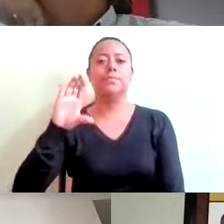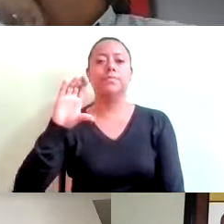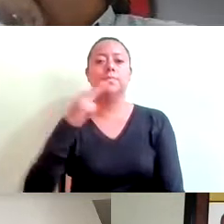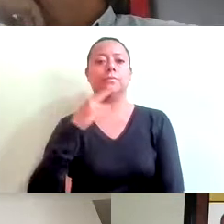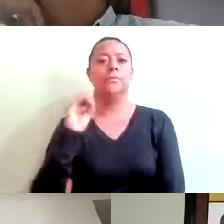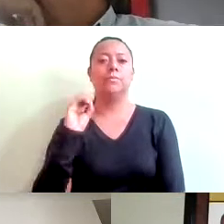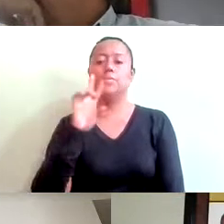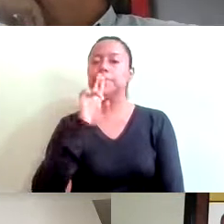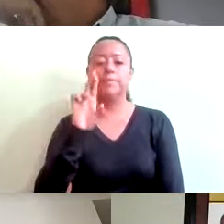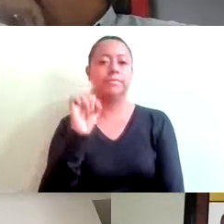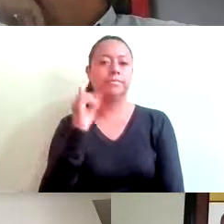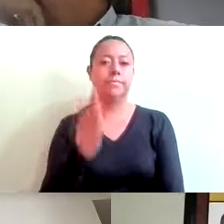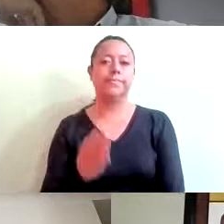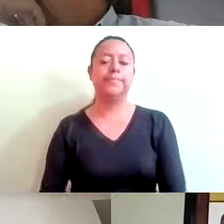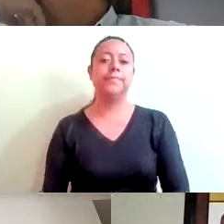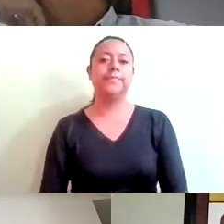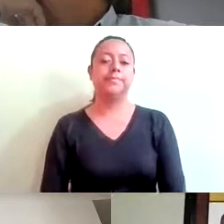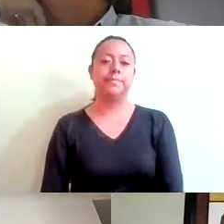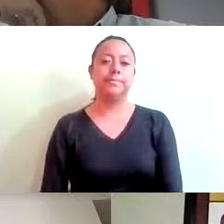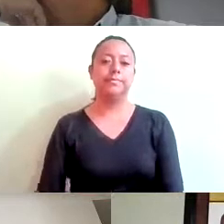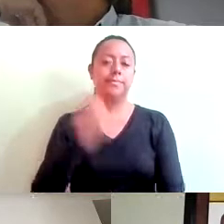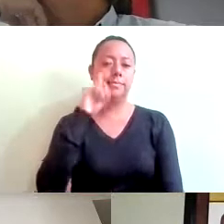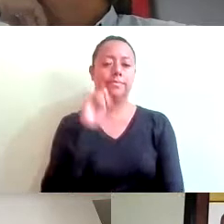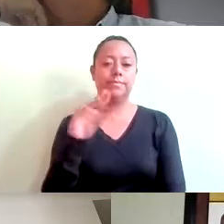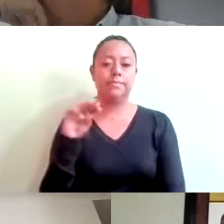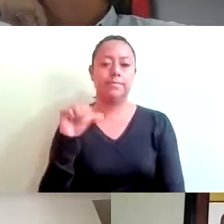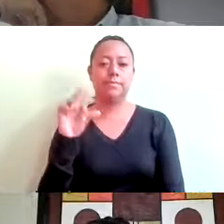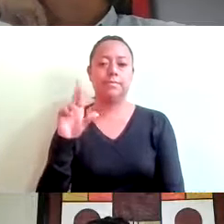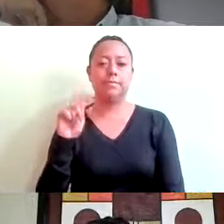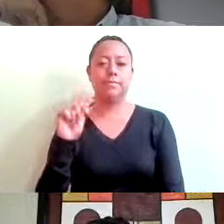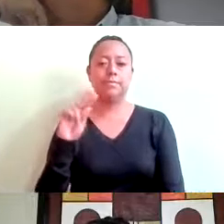Martínez Urincho, a favor. Diputada Marta Soledad Ávila.